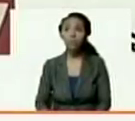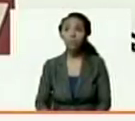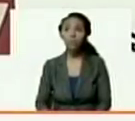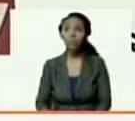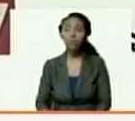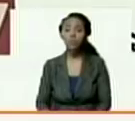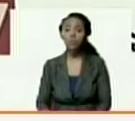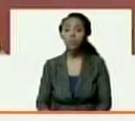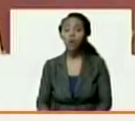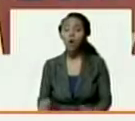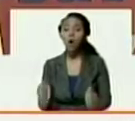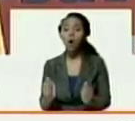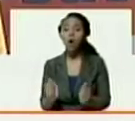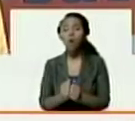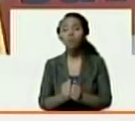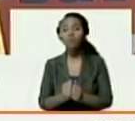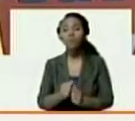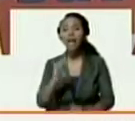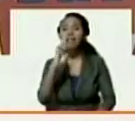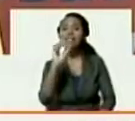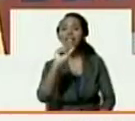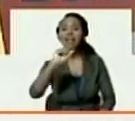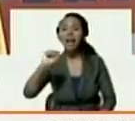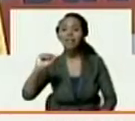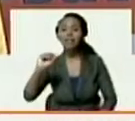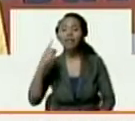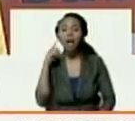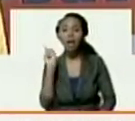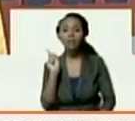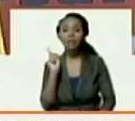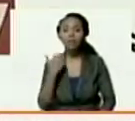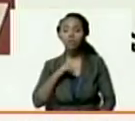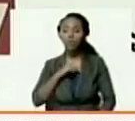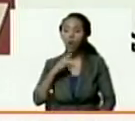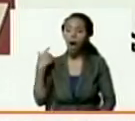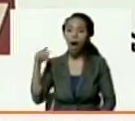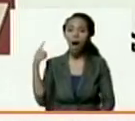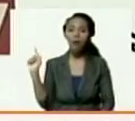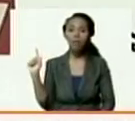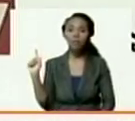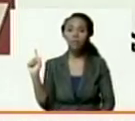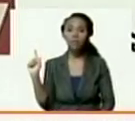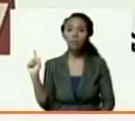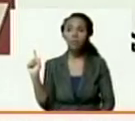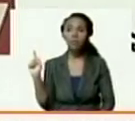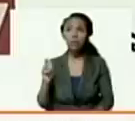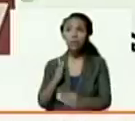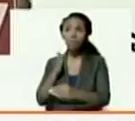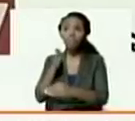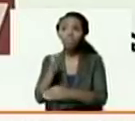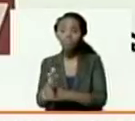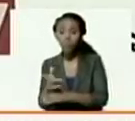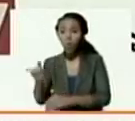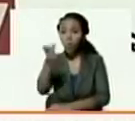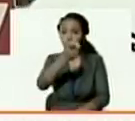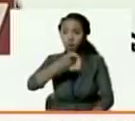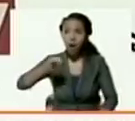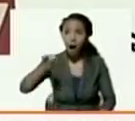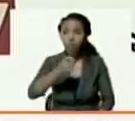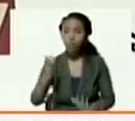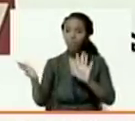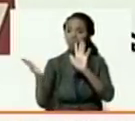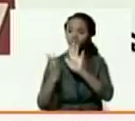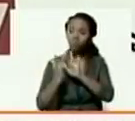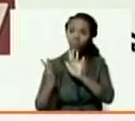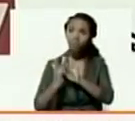con la RAS, ya estemos y hayamos ido, buscado,